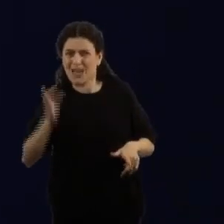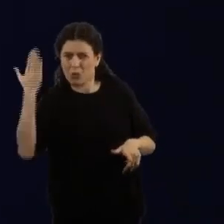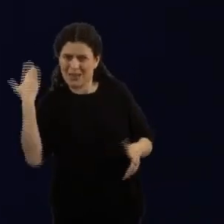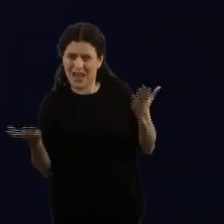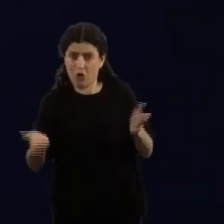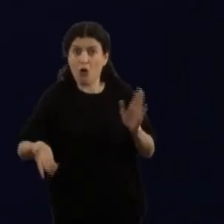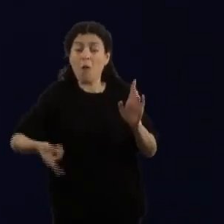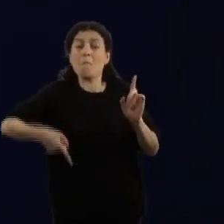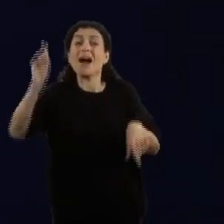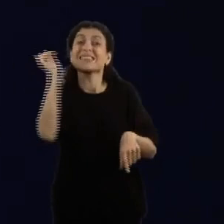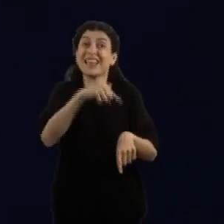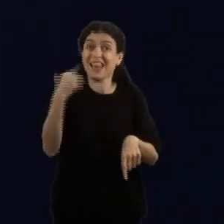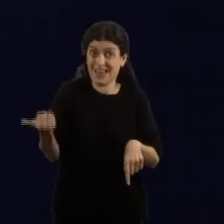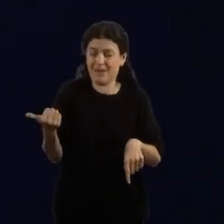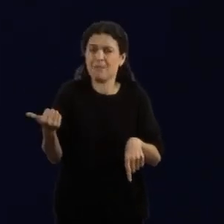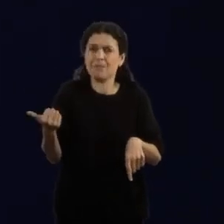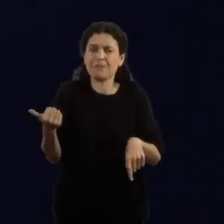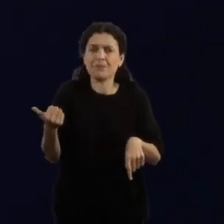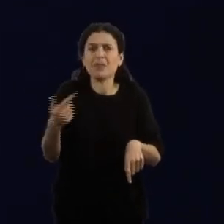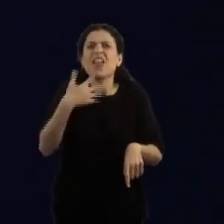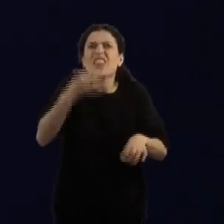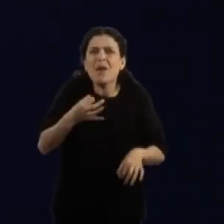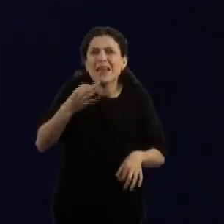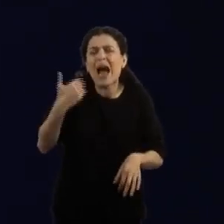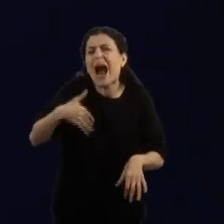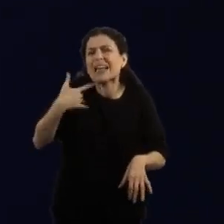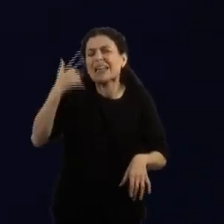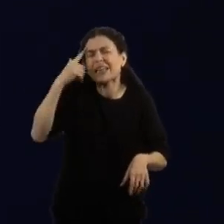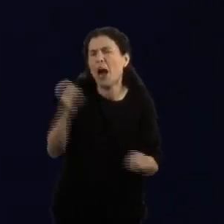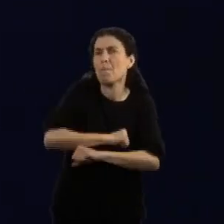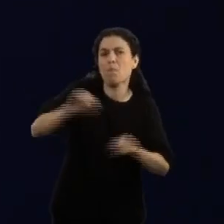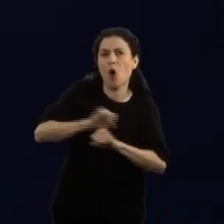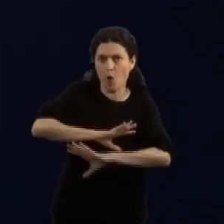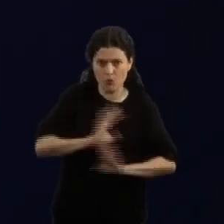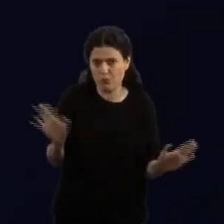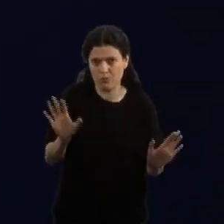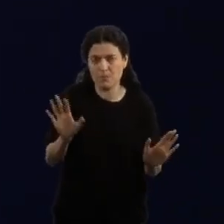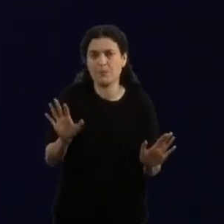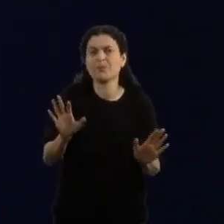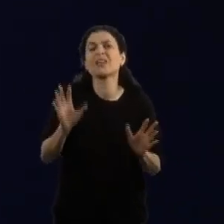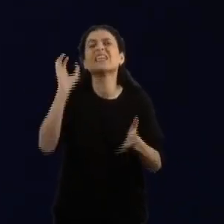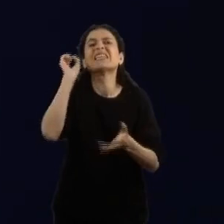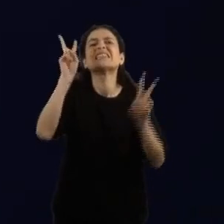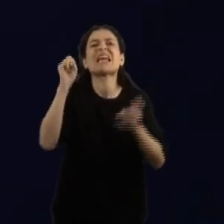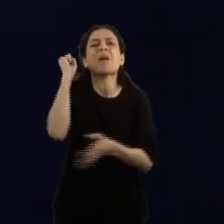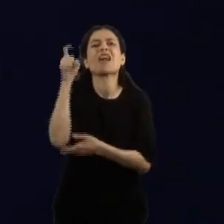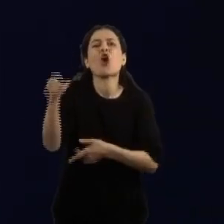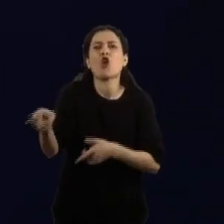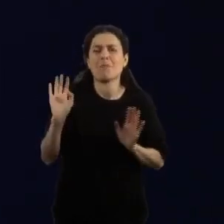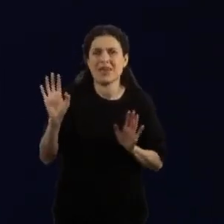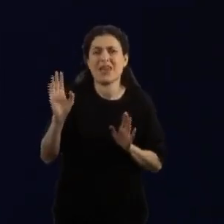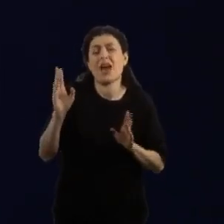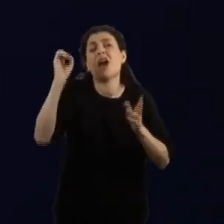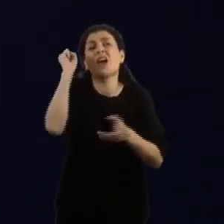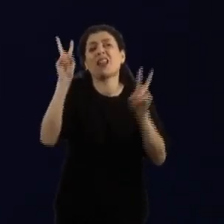hoy estaríamos volando por los aires en términos inflacionarios. Porque además pasan dos